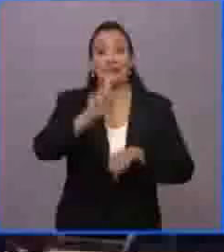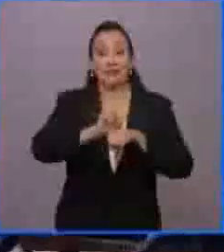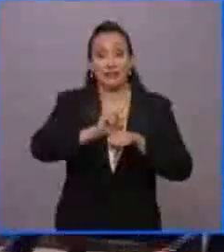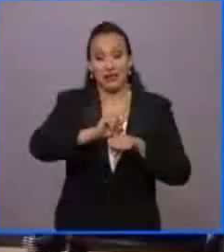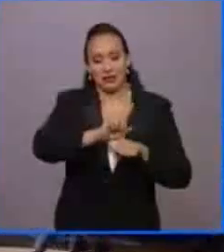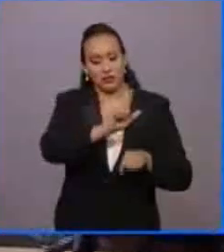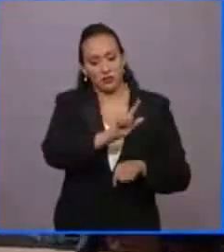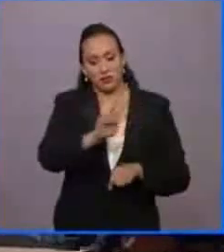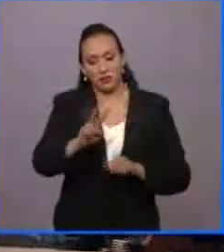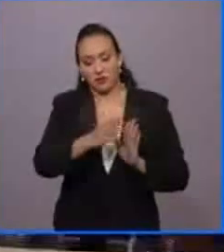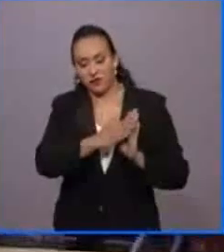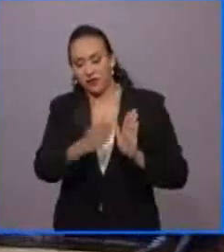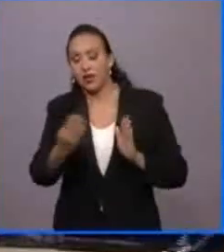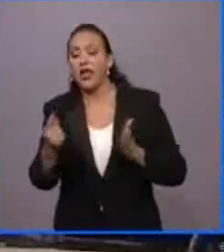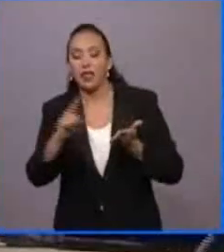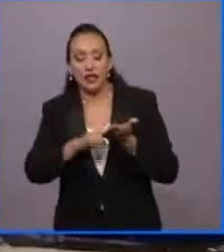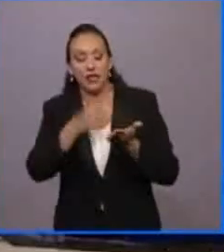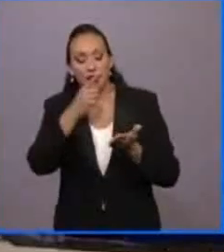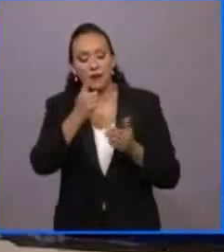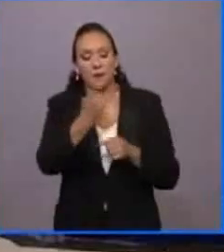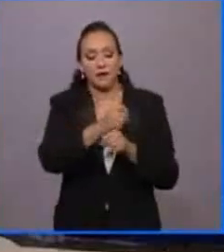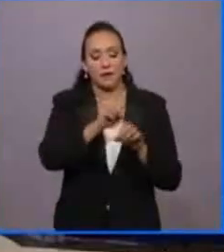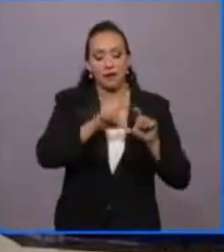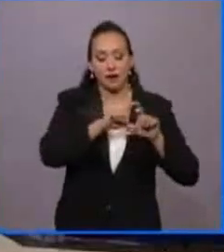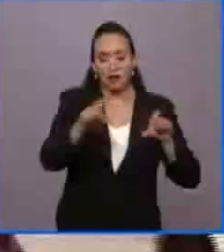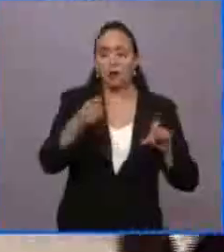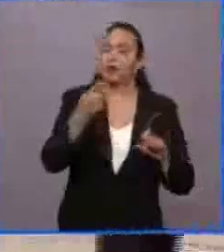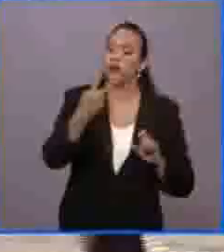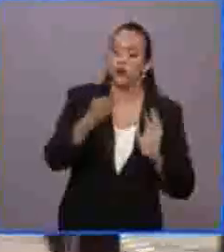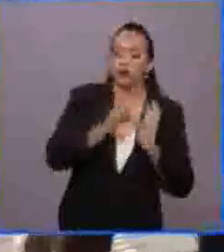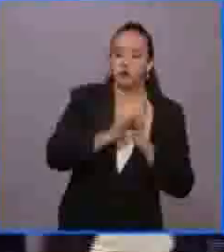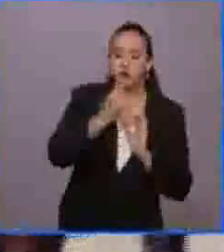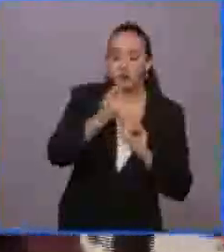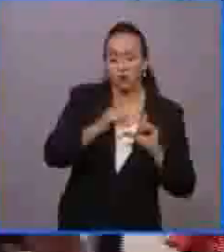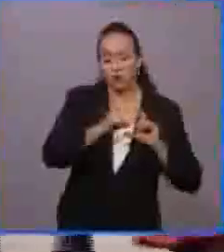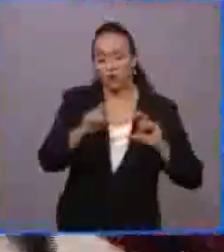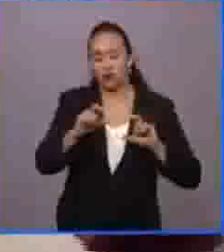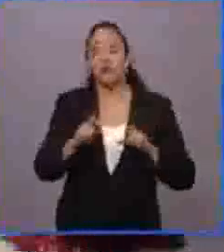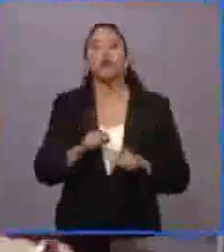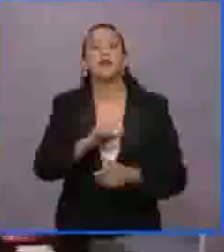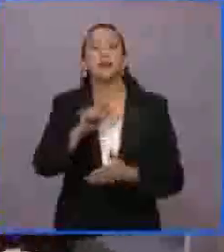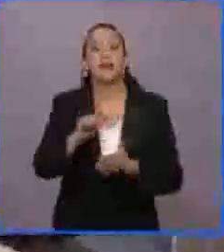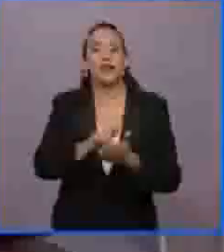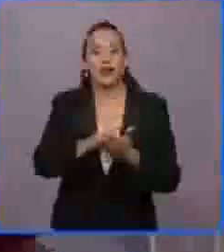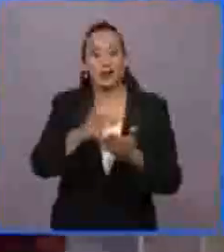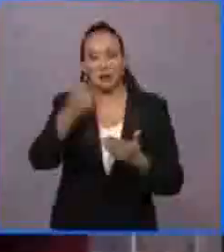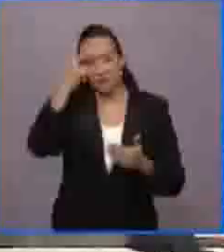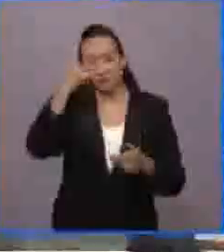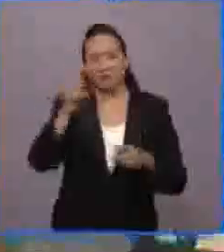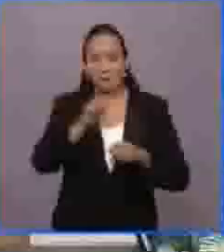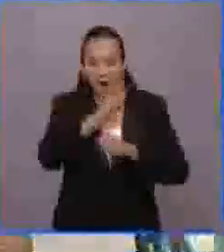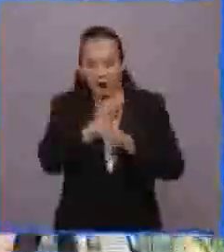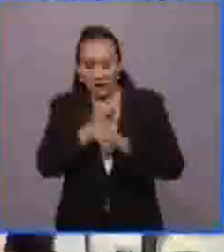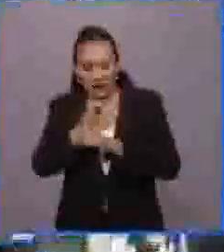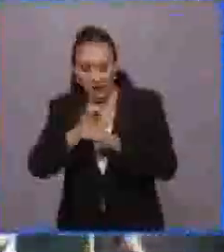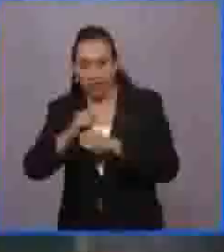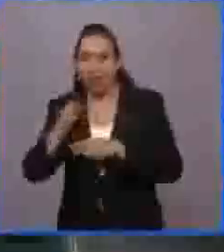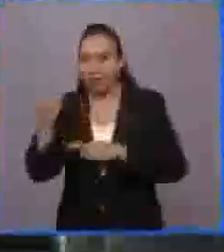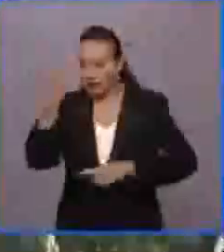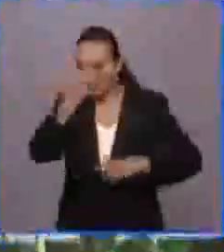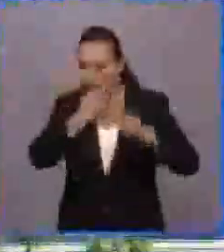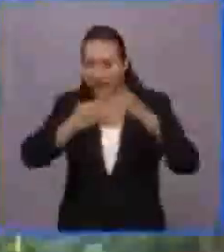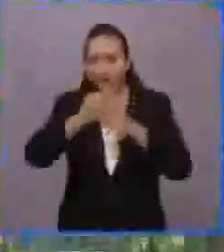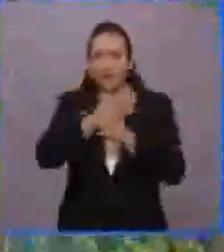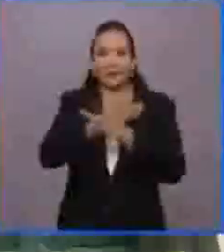hábiles contenida en el primer párrafo del numeral 2.1 de la Guía de Auditoría Pública, en virtud de que su